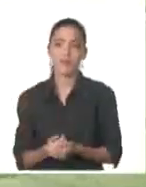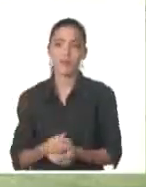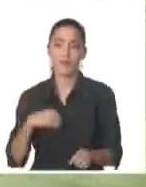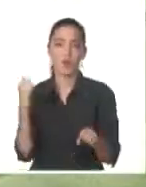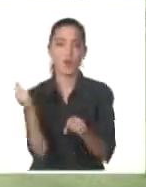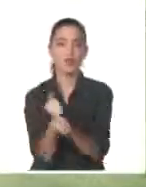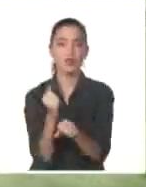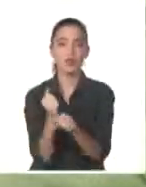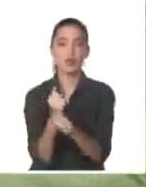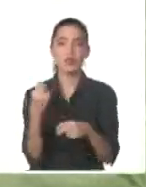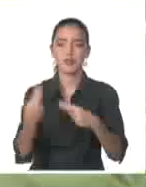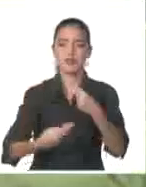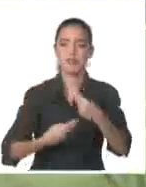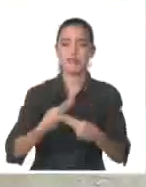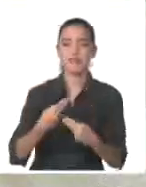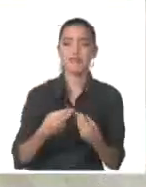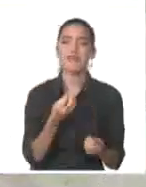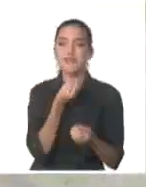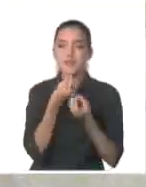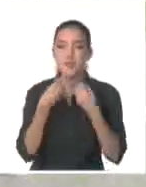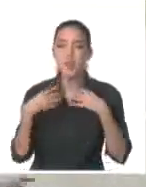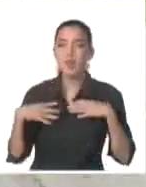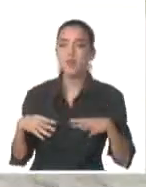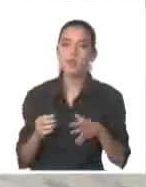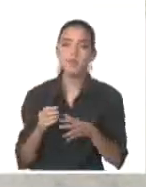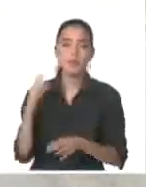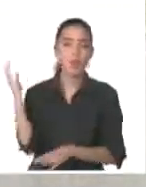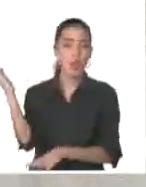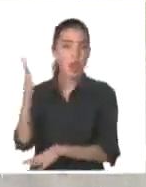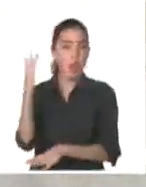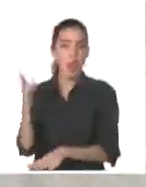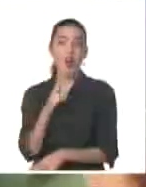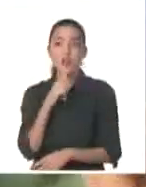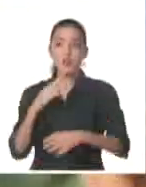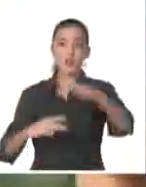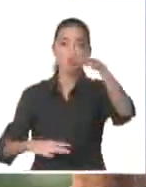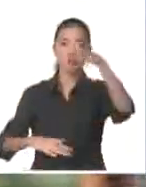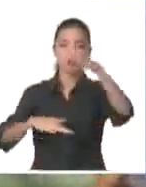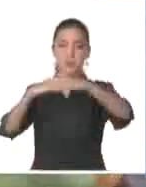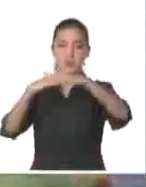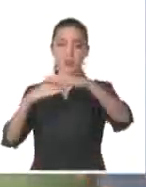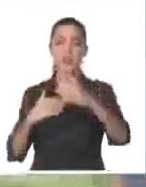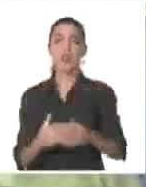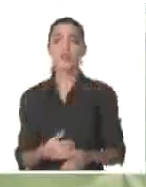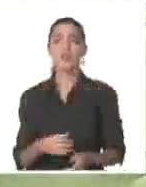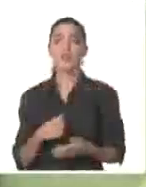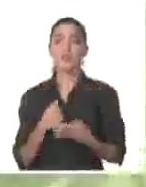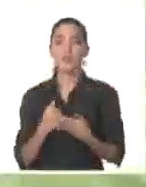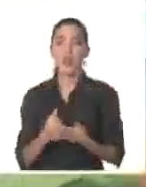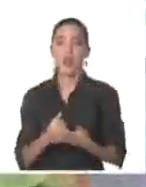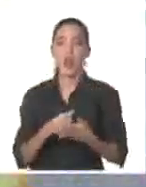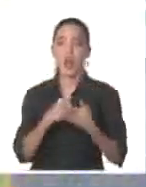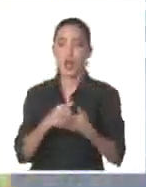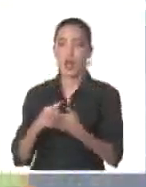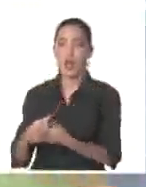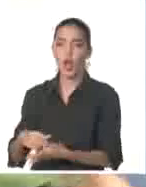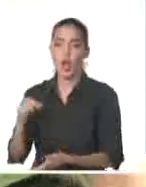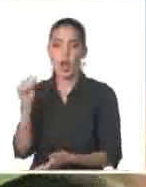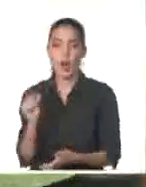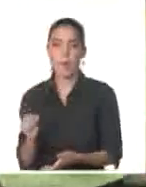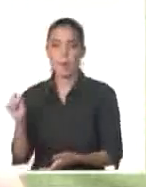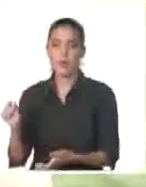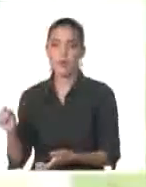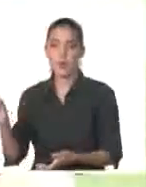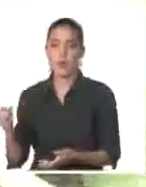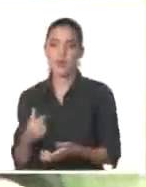hicieron posible, en medio de las inundaciones, salvar decenas de vidas humanas. Yo pude salvar, arriesgándome la vida, unos